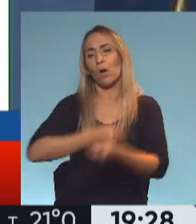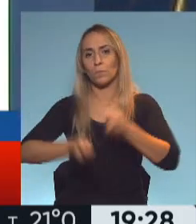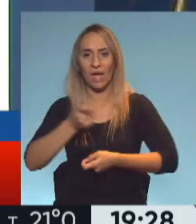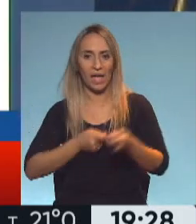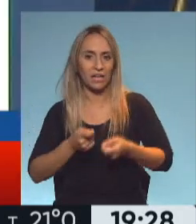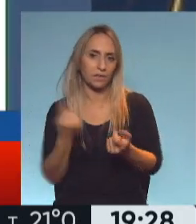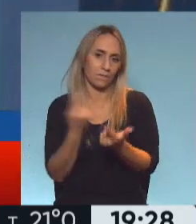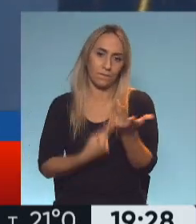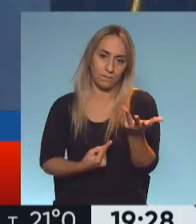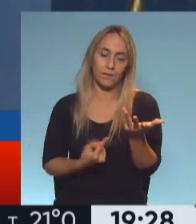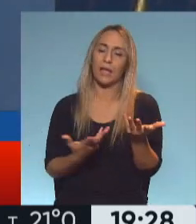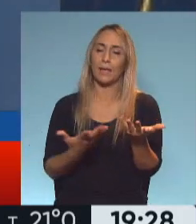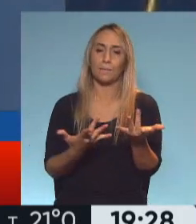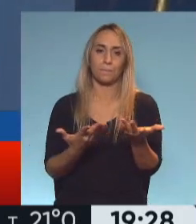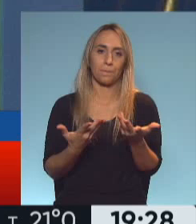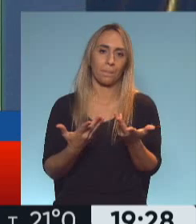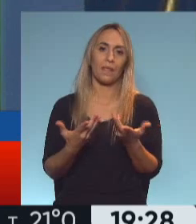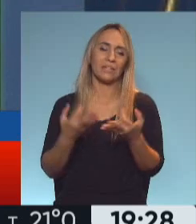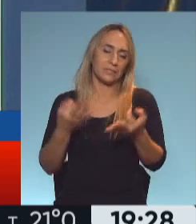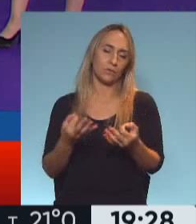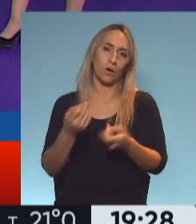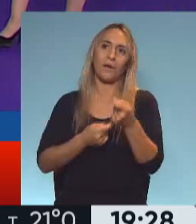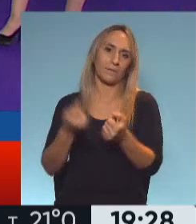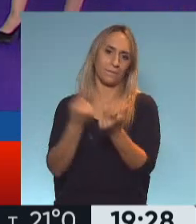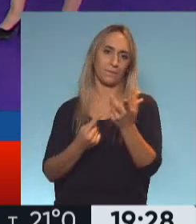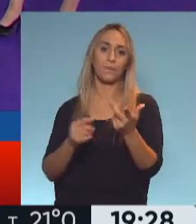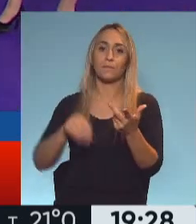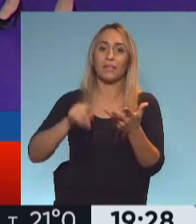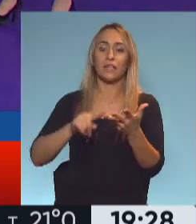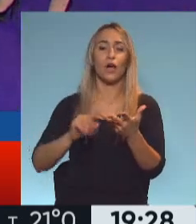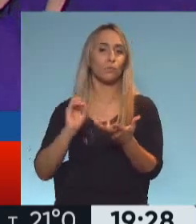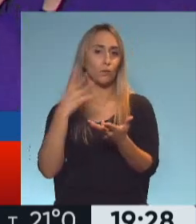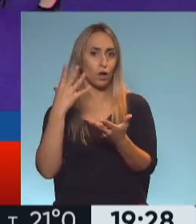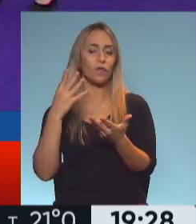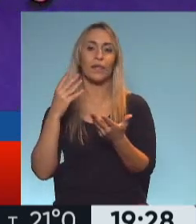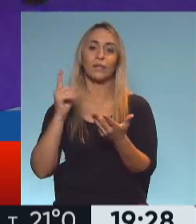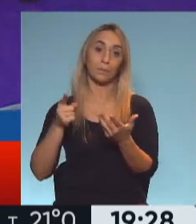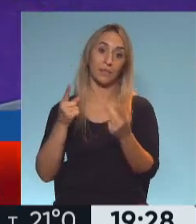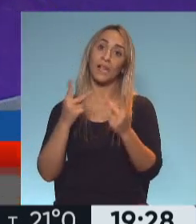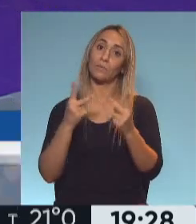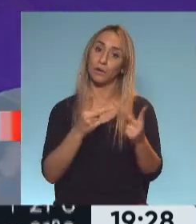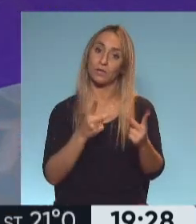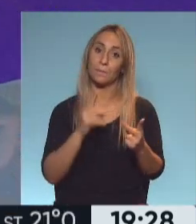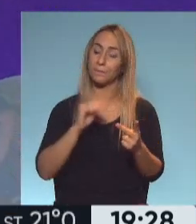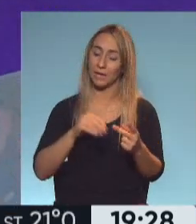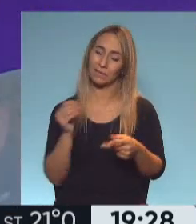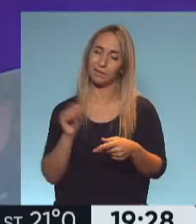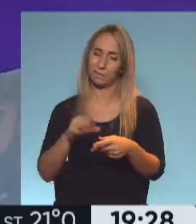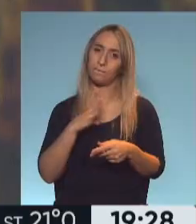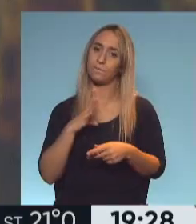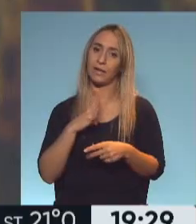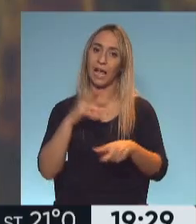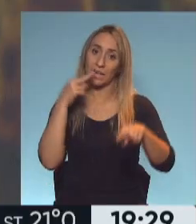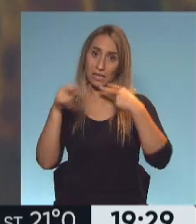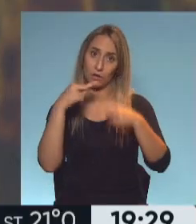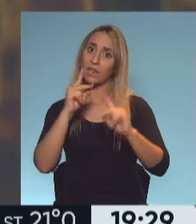sus diversos rubros seguramente, la moda y el transporte. Y te agregaría los restaurantes, si querés, ¿no? Si no es que no entra